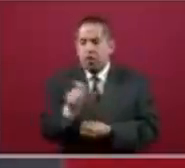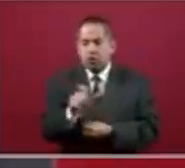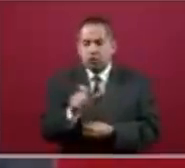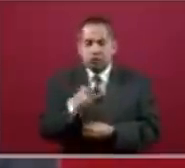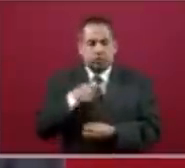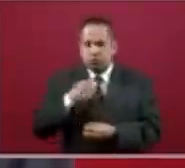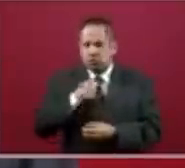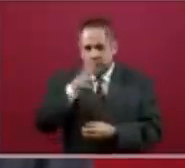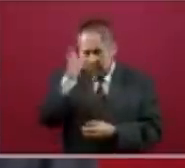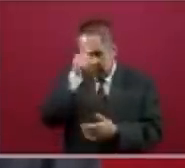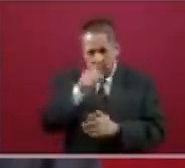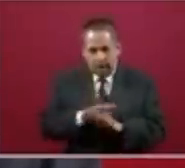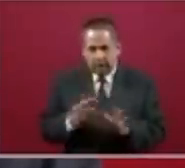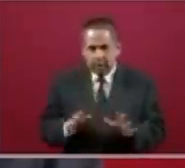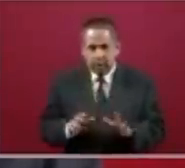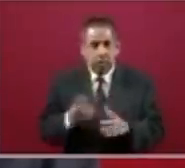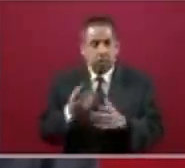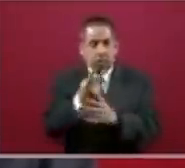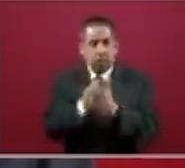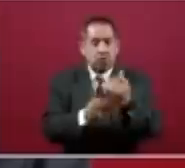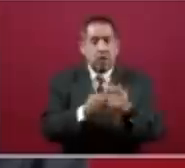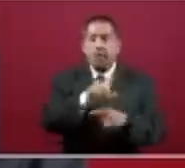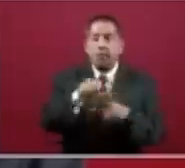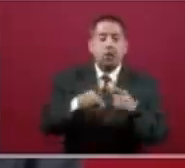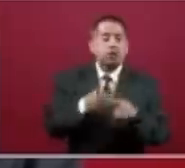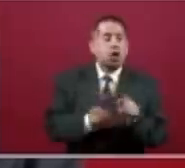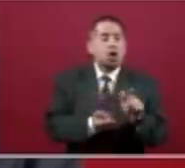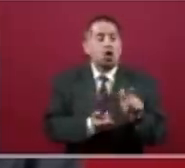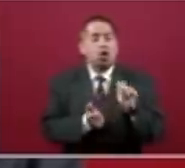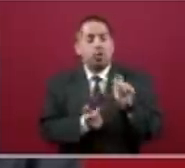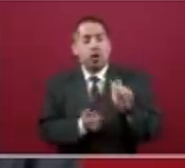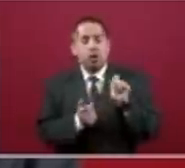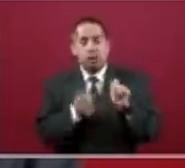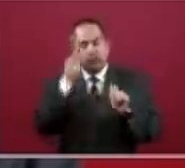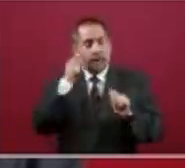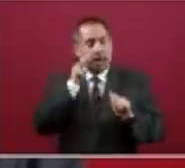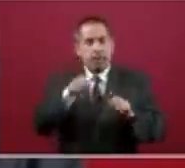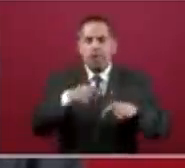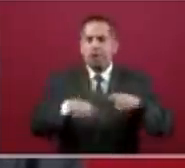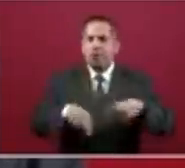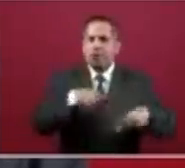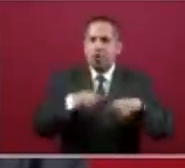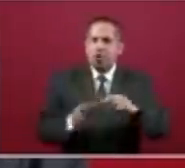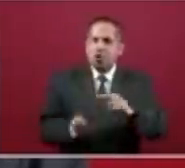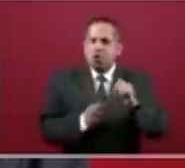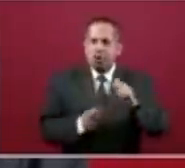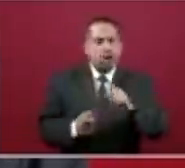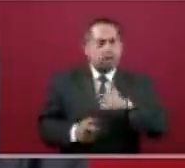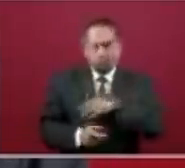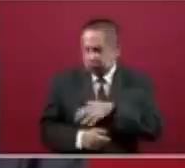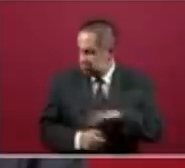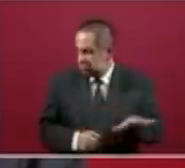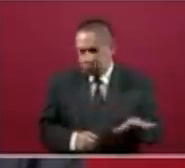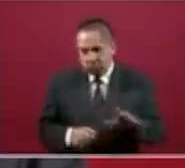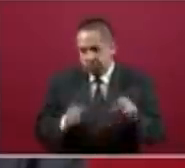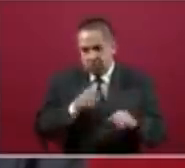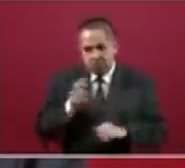y que se cobrara por ver el fútbol. Yo sigo sosteniendo esa